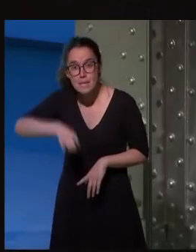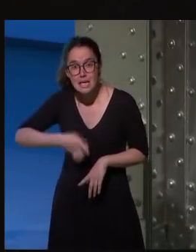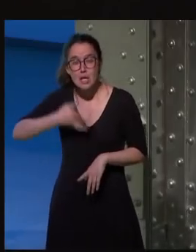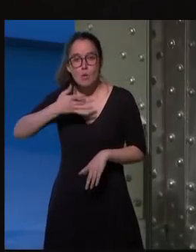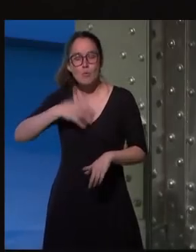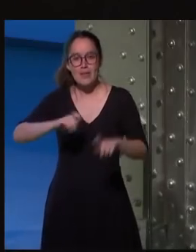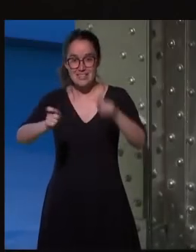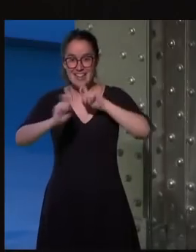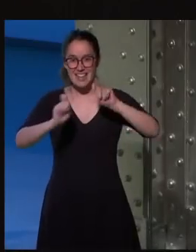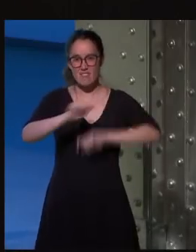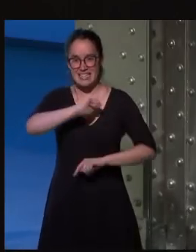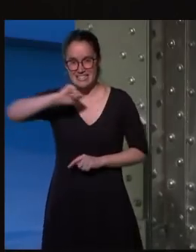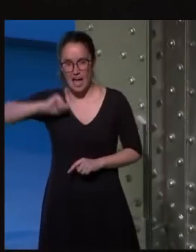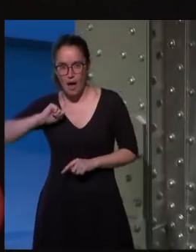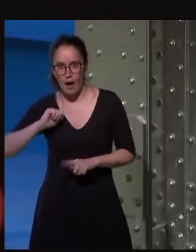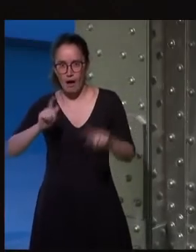podrías entrevistar a ti misma